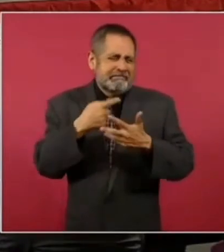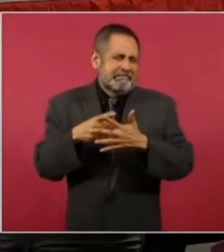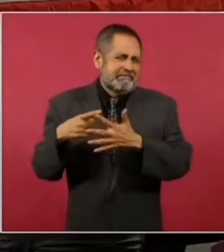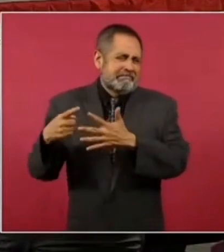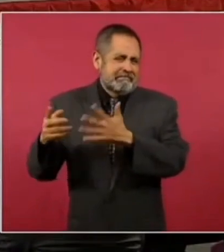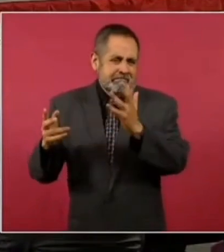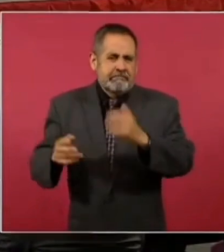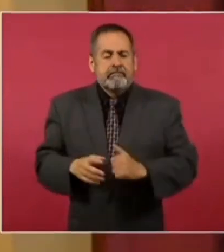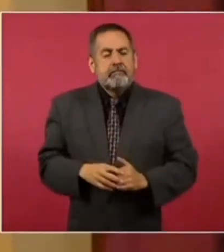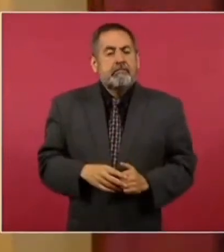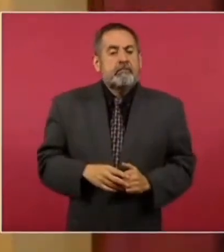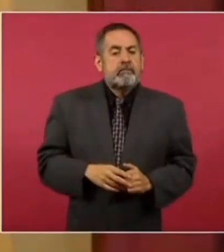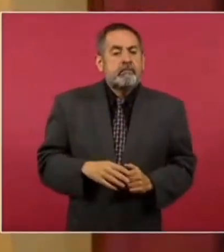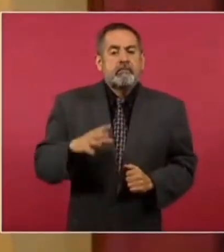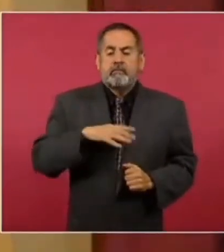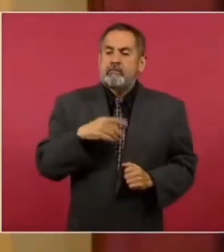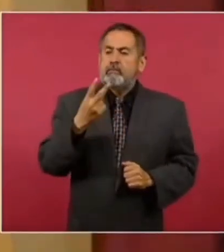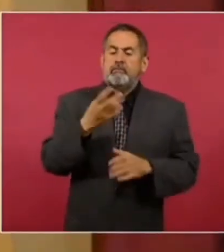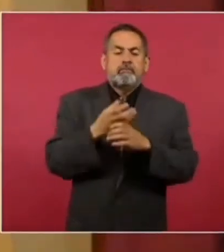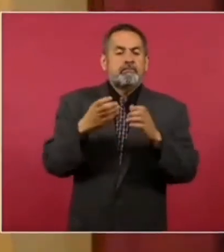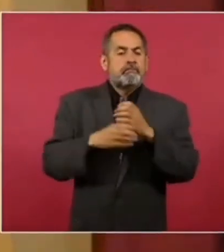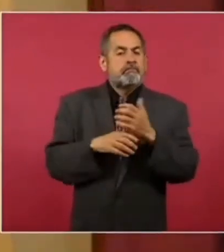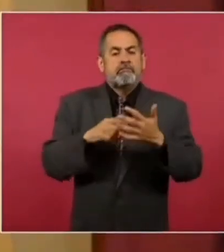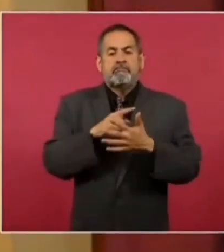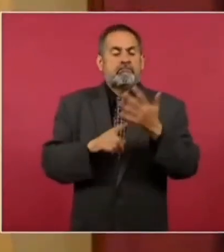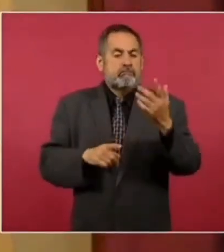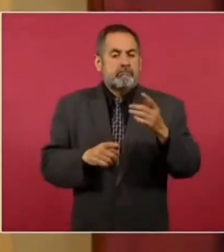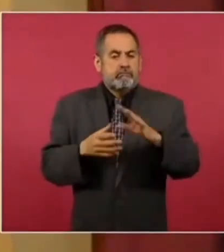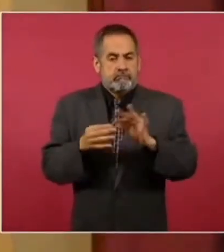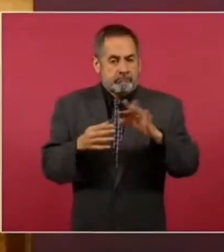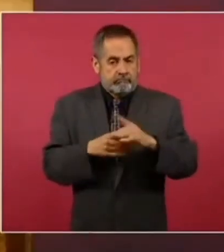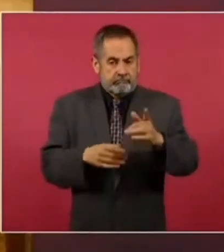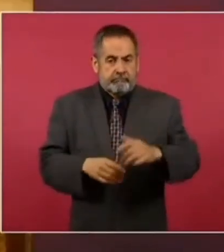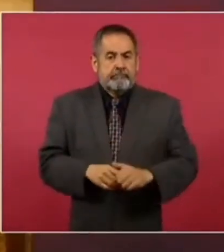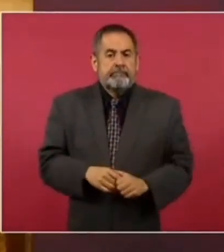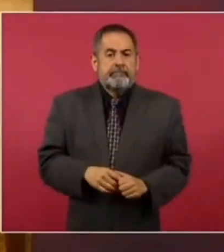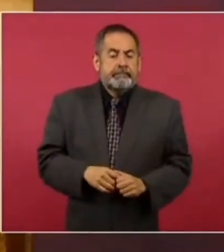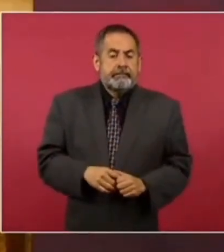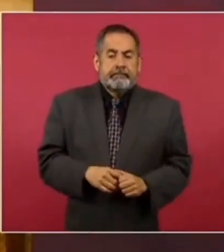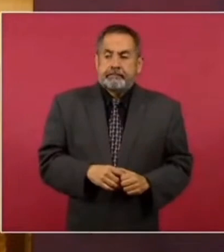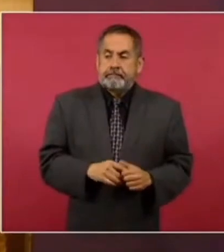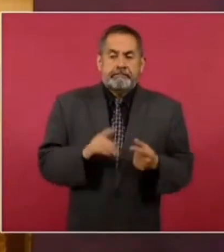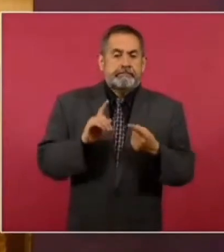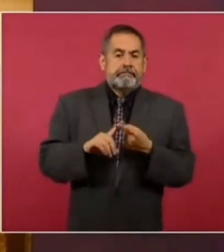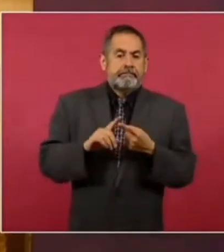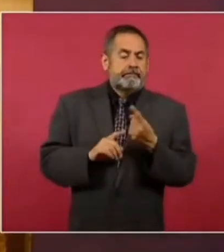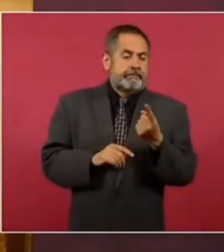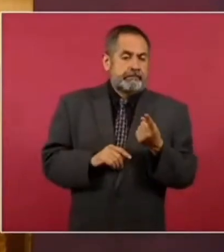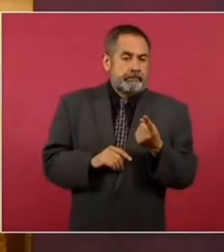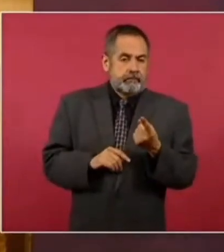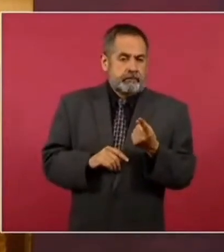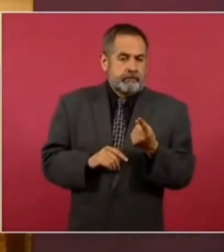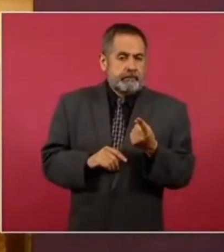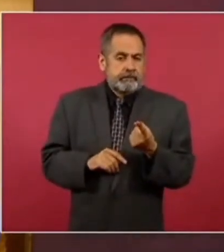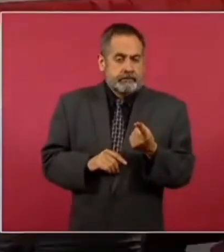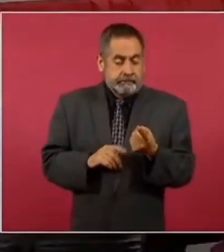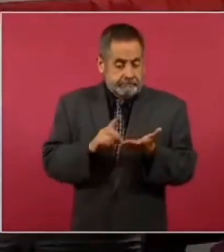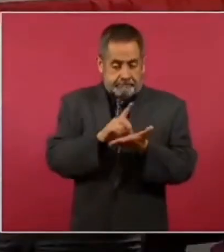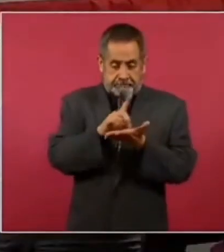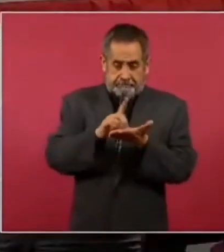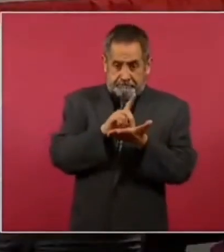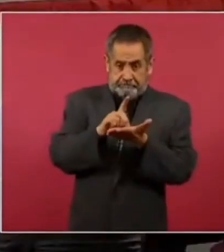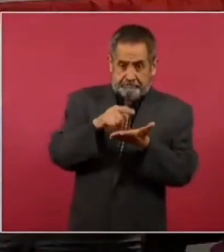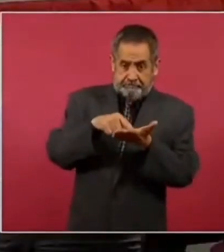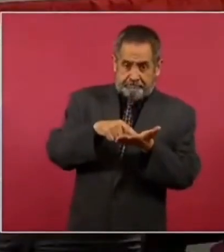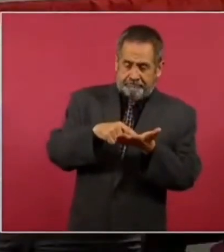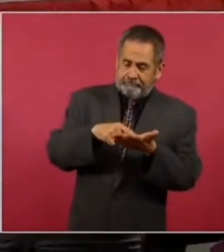destacar dos cosas principalmente en este segmento. La primera es que el consumo de drogas es un